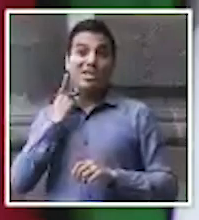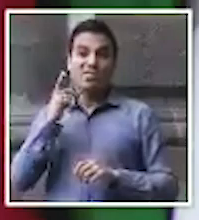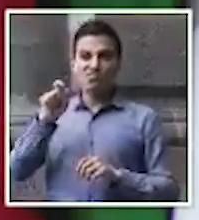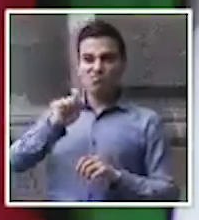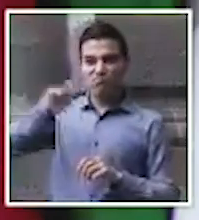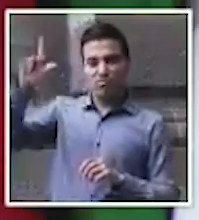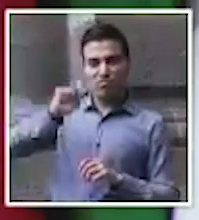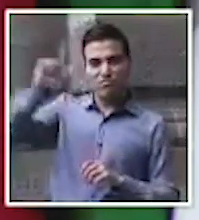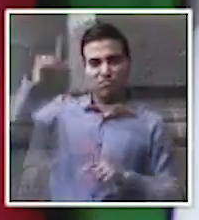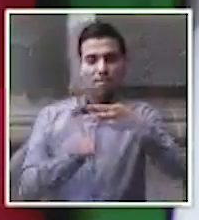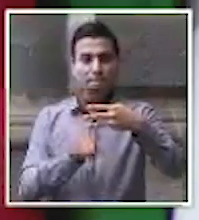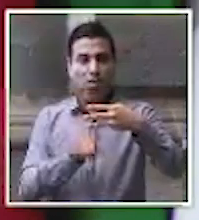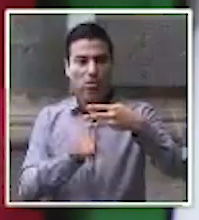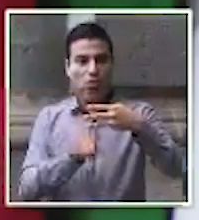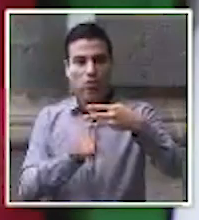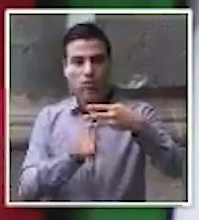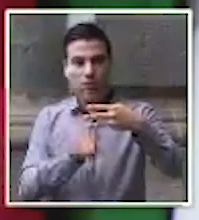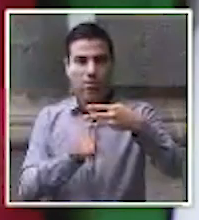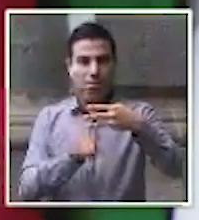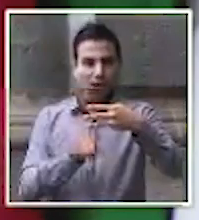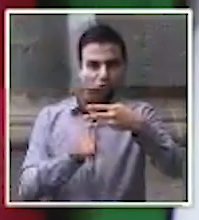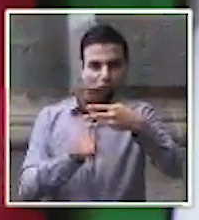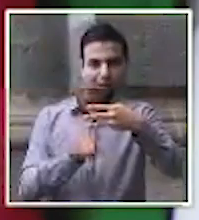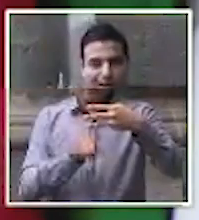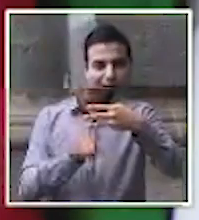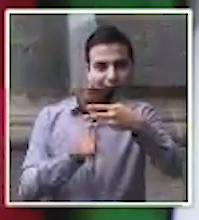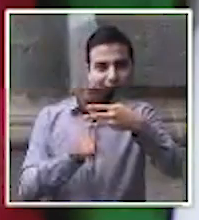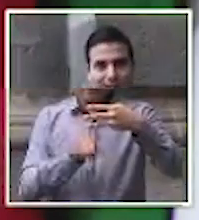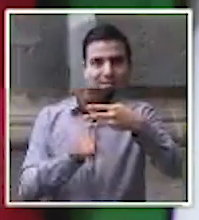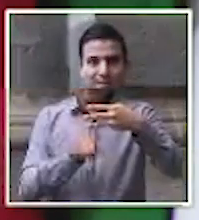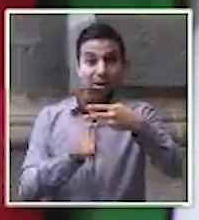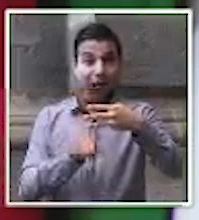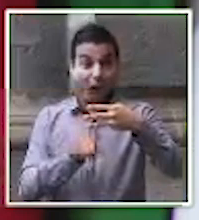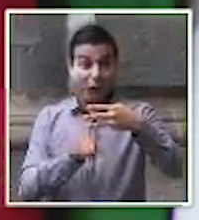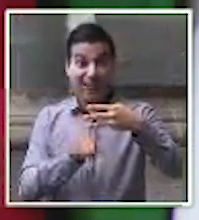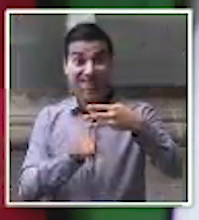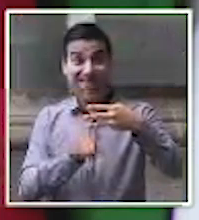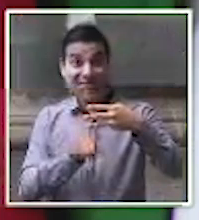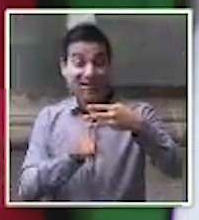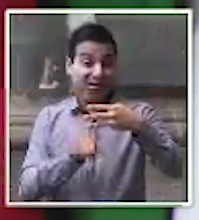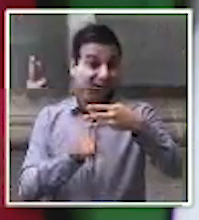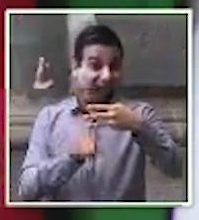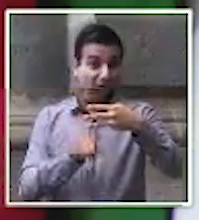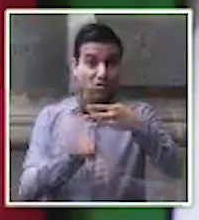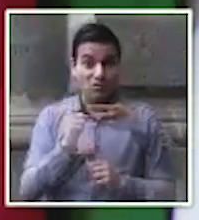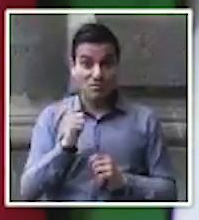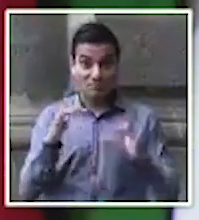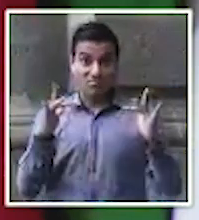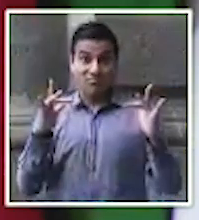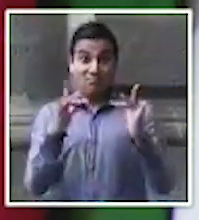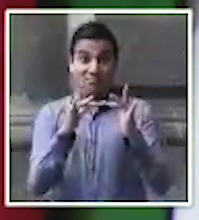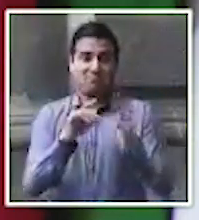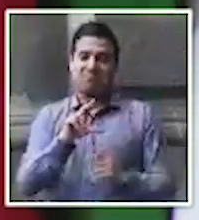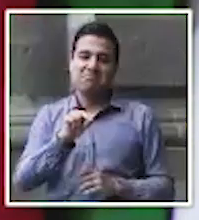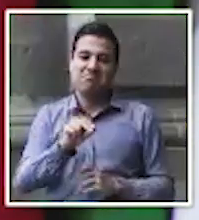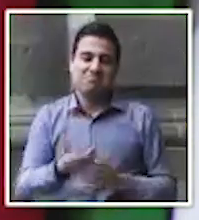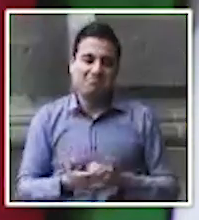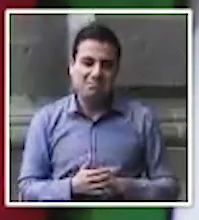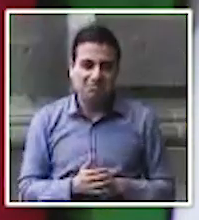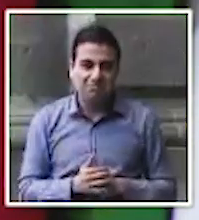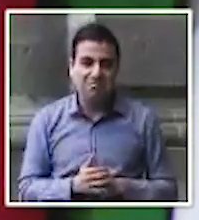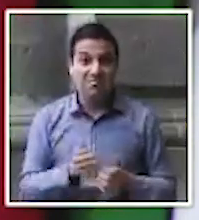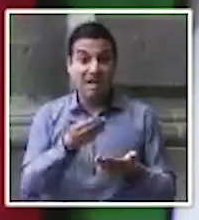democrático. Los medios hoy en día median cada vez menos. E incluso los mensajes de los políticos están cada vez